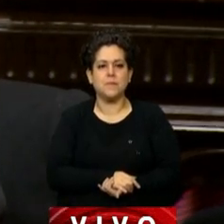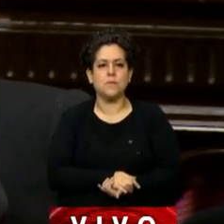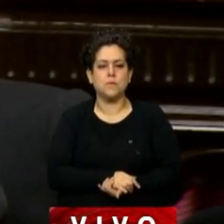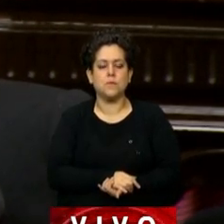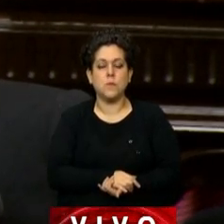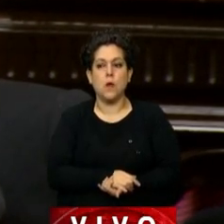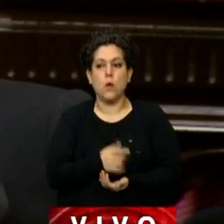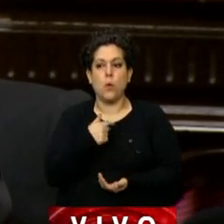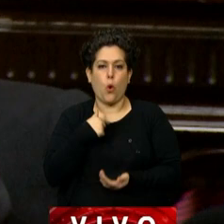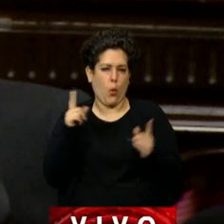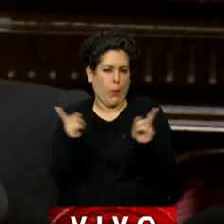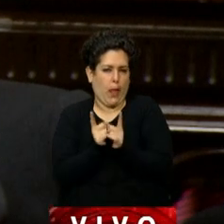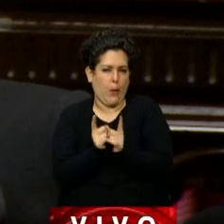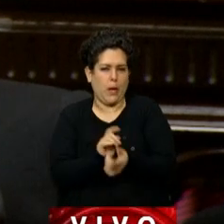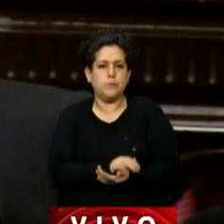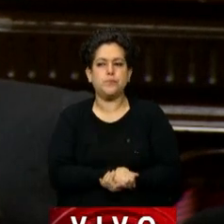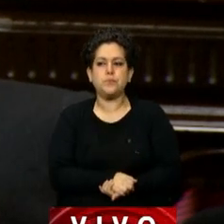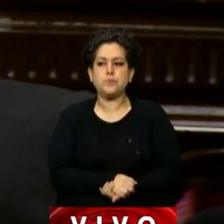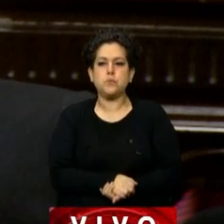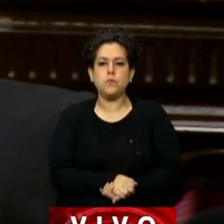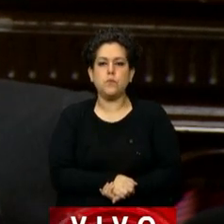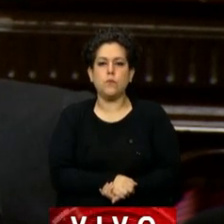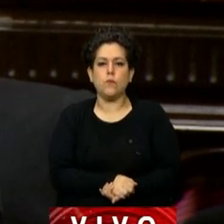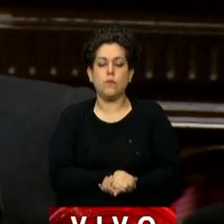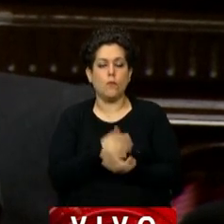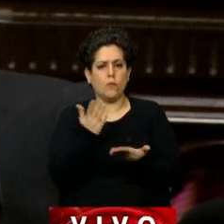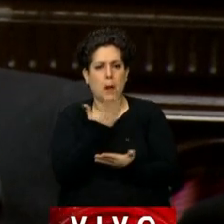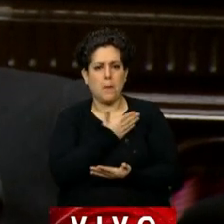voy a ser breve. Señor presidente,